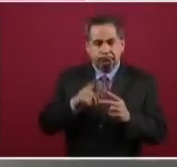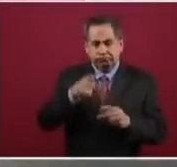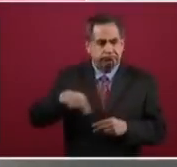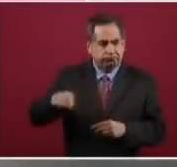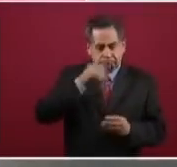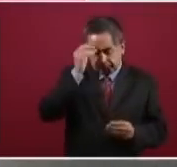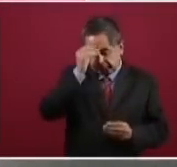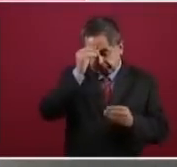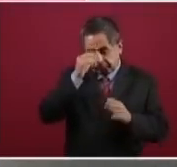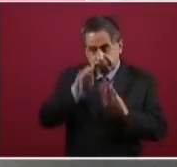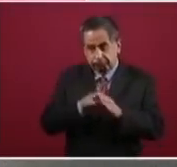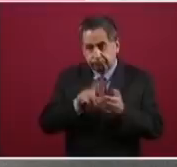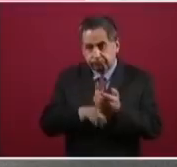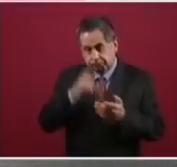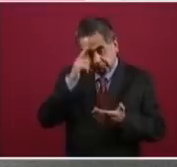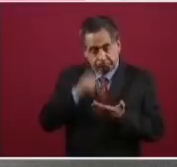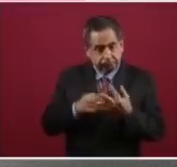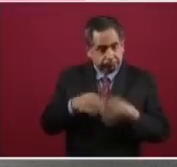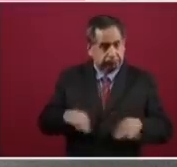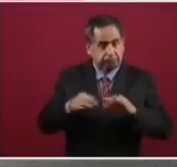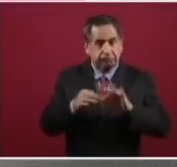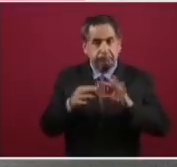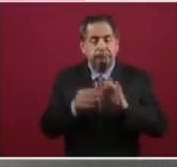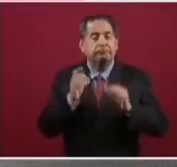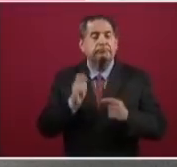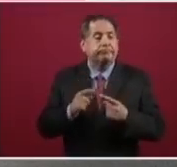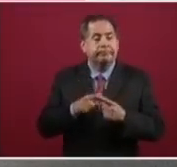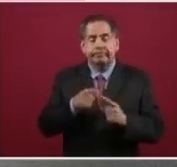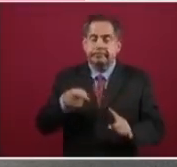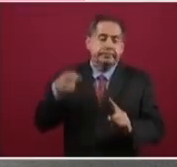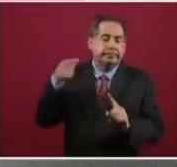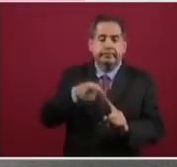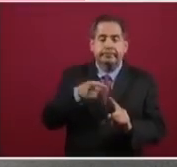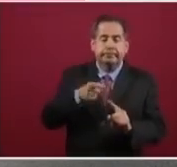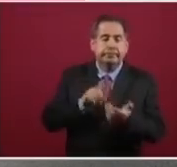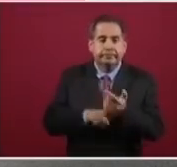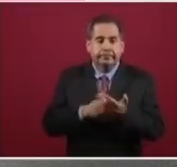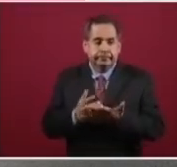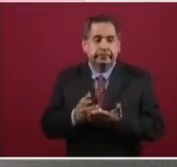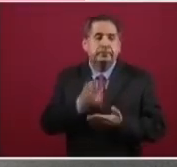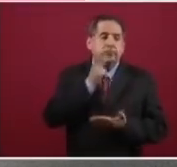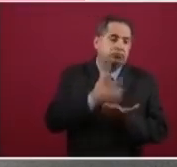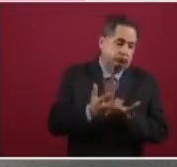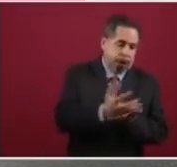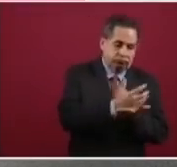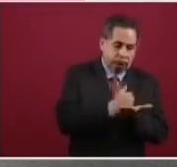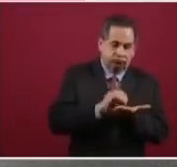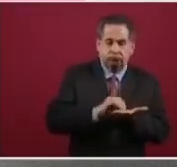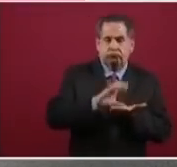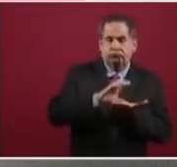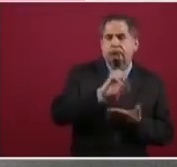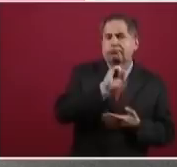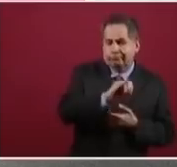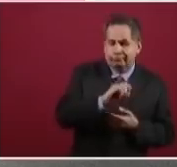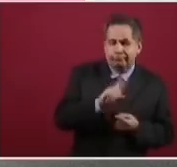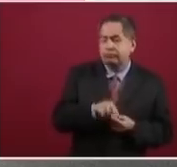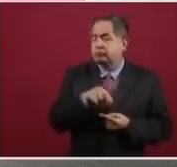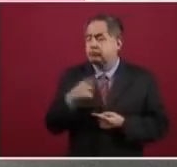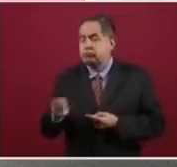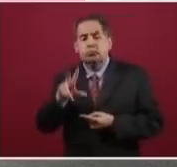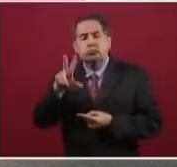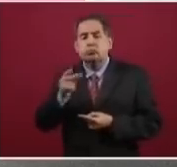que me parece que son importantes una es que es importante fortalecer los ingresos petroleros pero también la caída de los